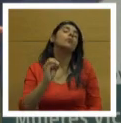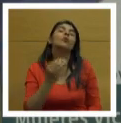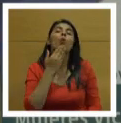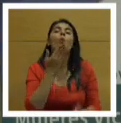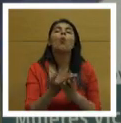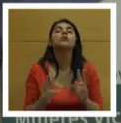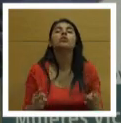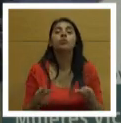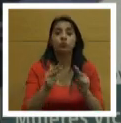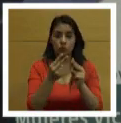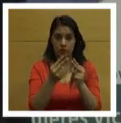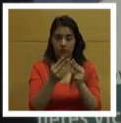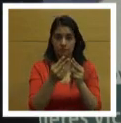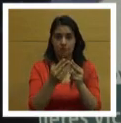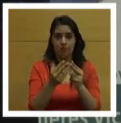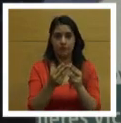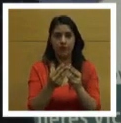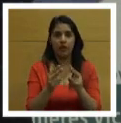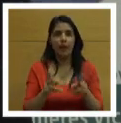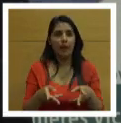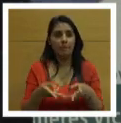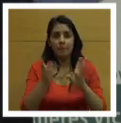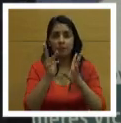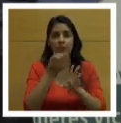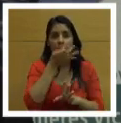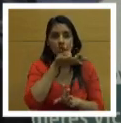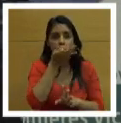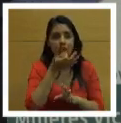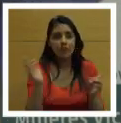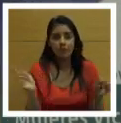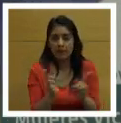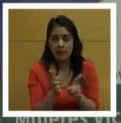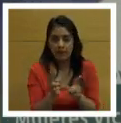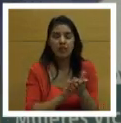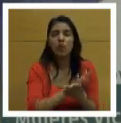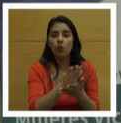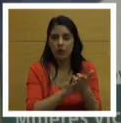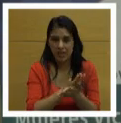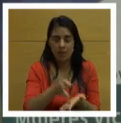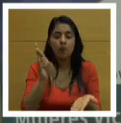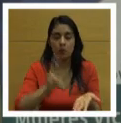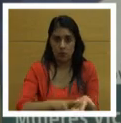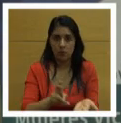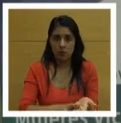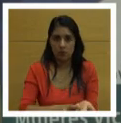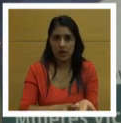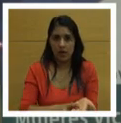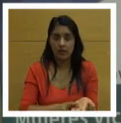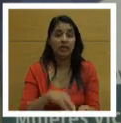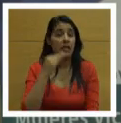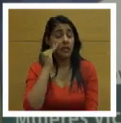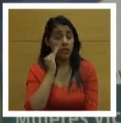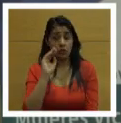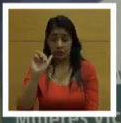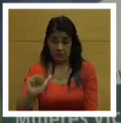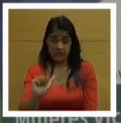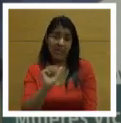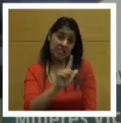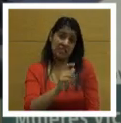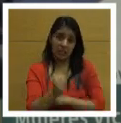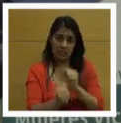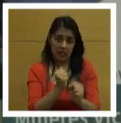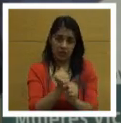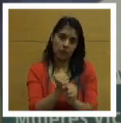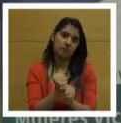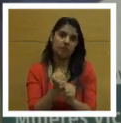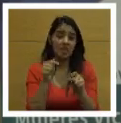género? Permítanme hablarles brevemente acerca de un ejemplo real, de niños de 6 y 7 años.